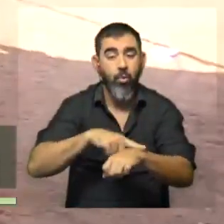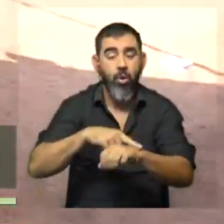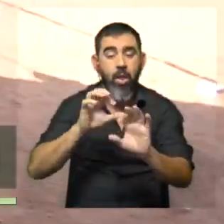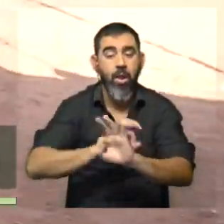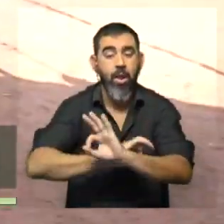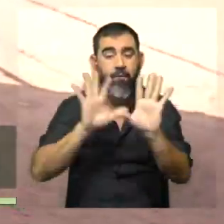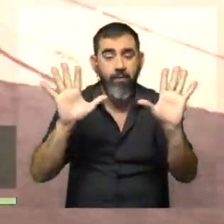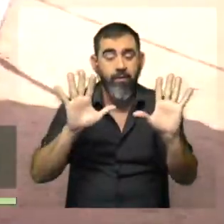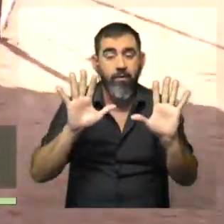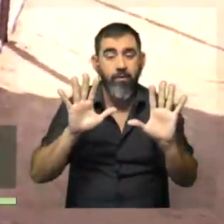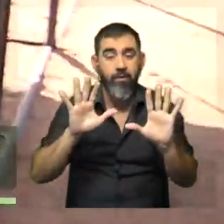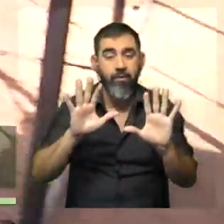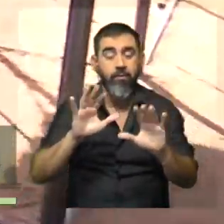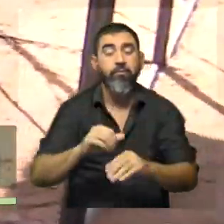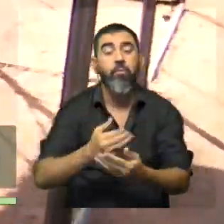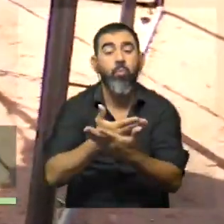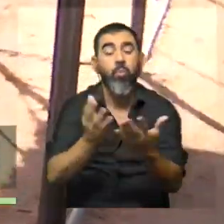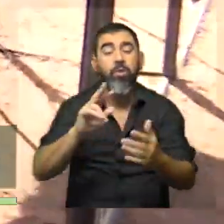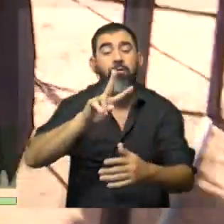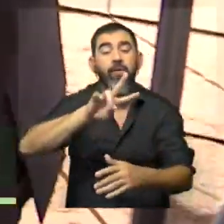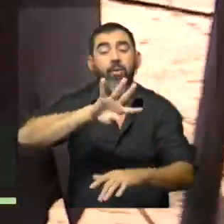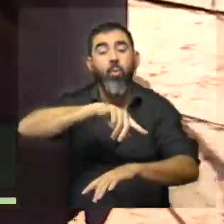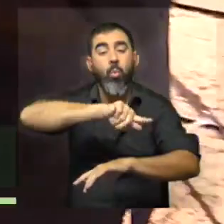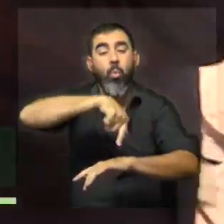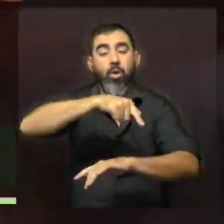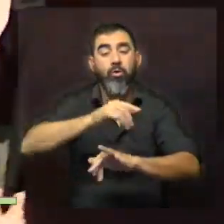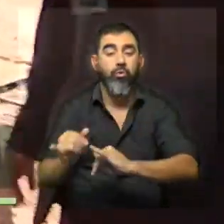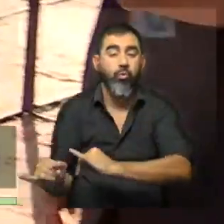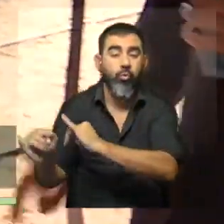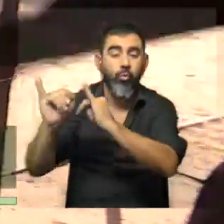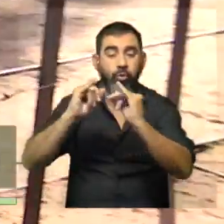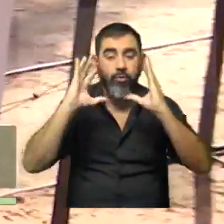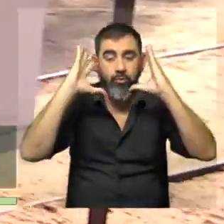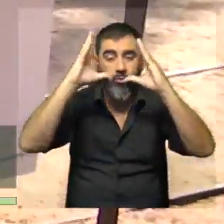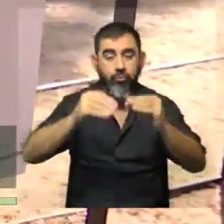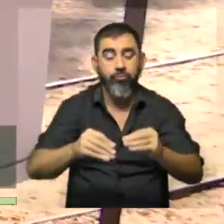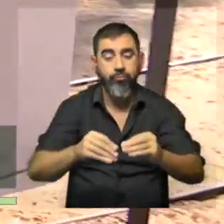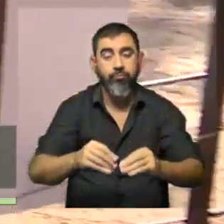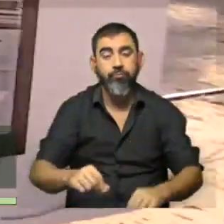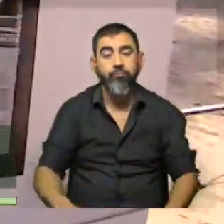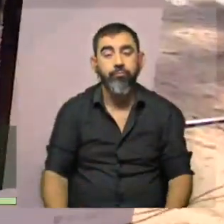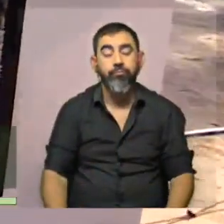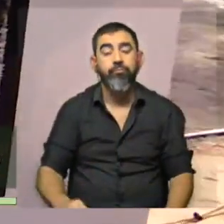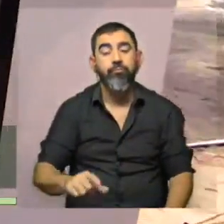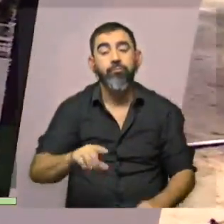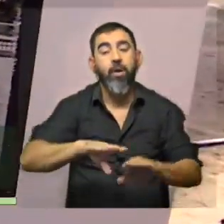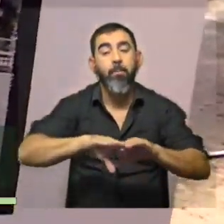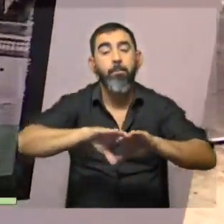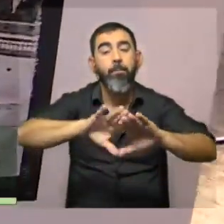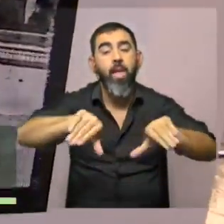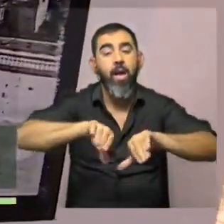es de las de las muestras 24 horas que tiene la intendencia de Montevideo acá tenemos una vista aérea de la playa